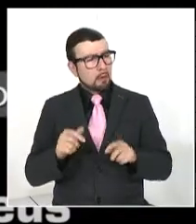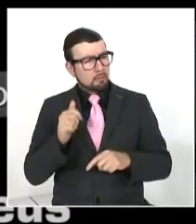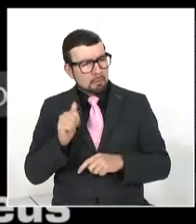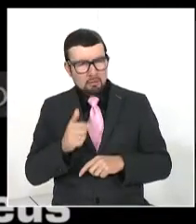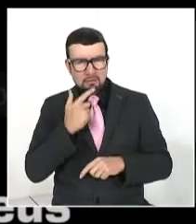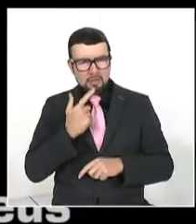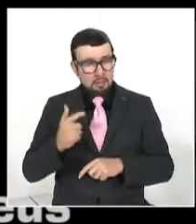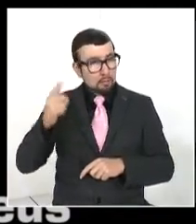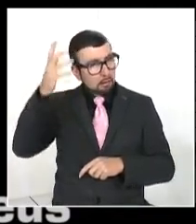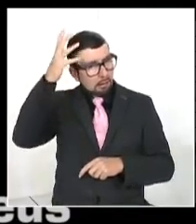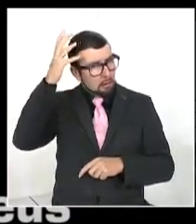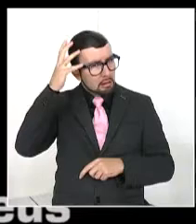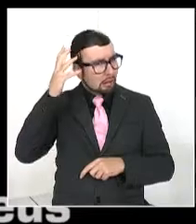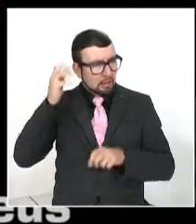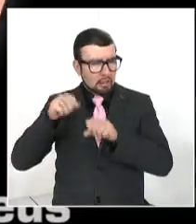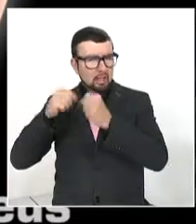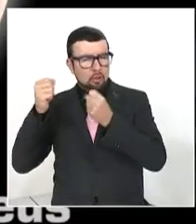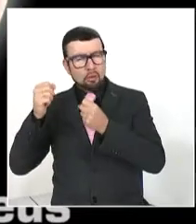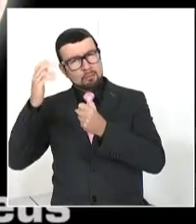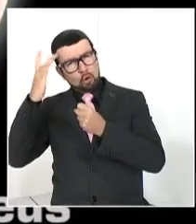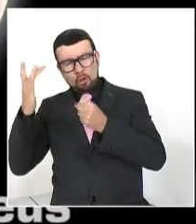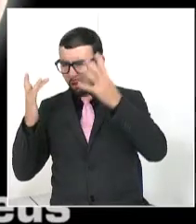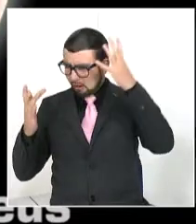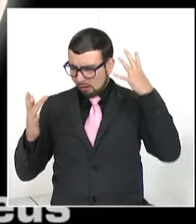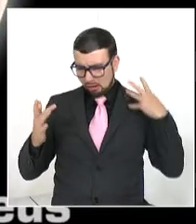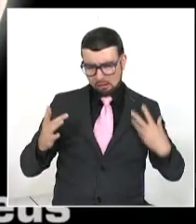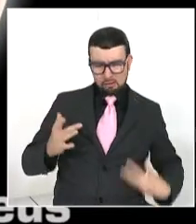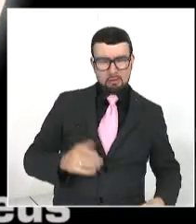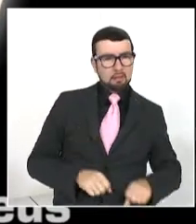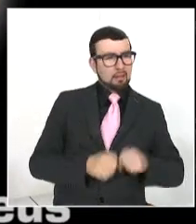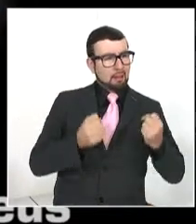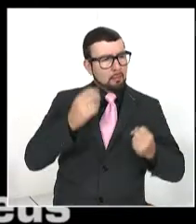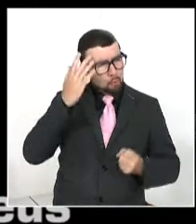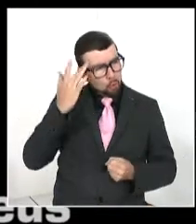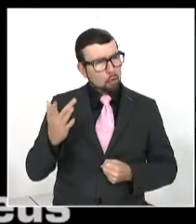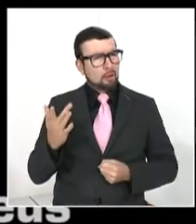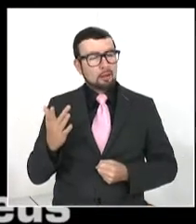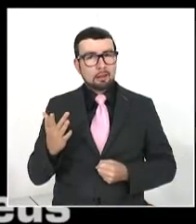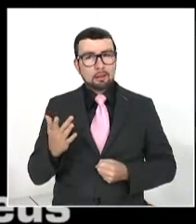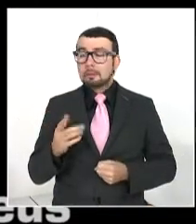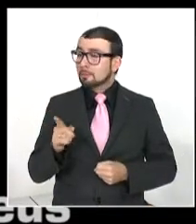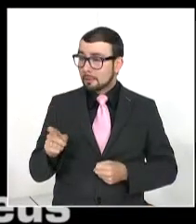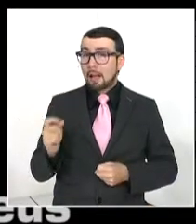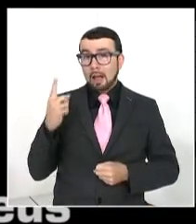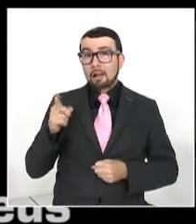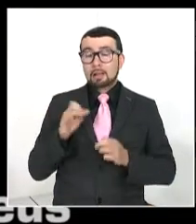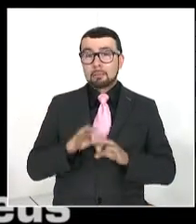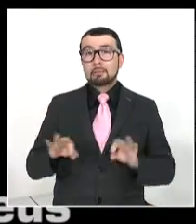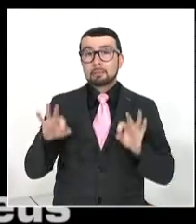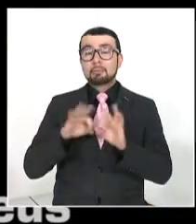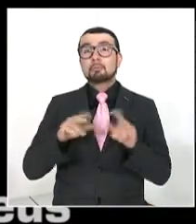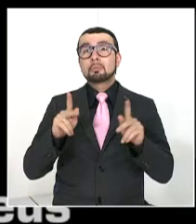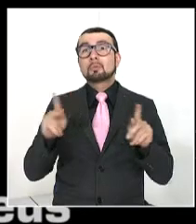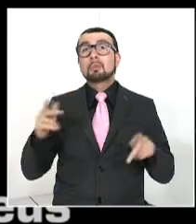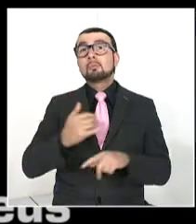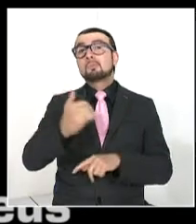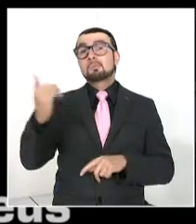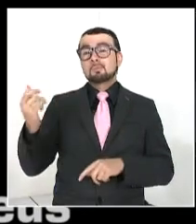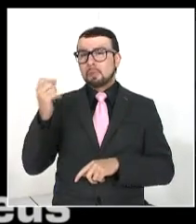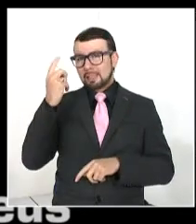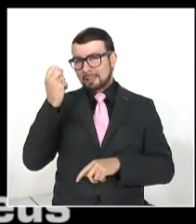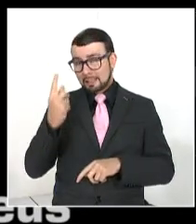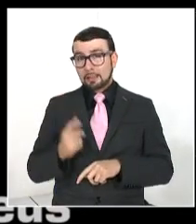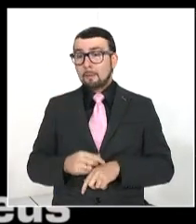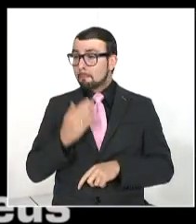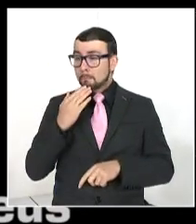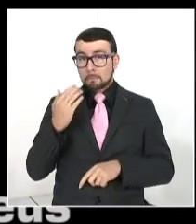este lado, ¿por qué tiene dañado el brazo derecho, Exacto. el otro lado? Y eso es algo que es muy importante que todas las personas entiendan. Y como ustedes